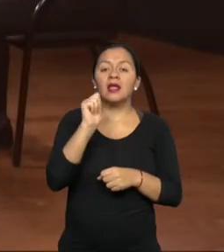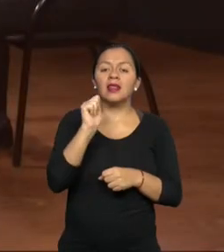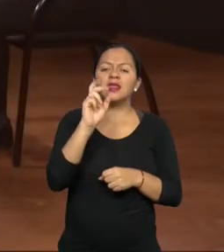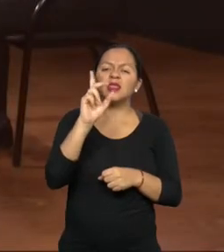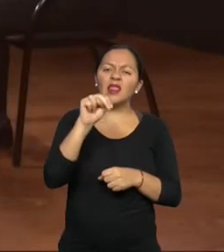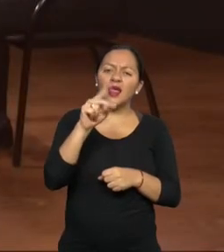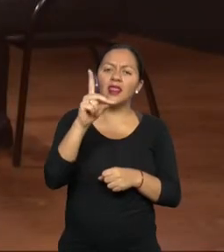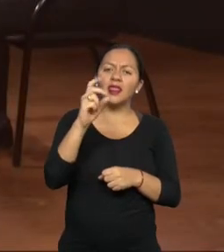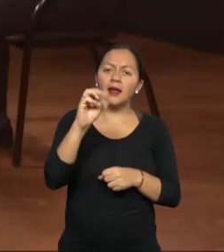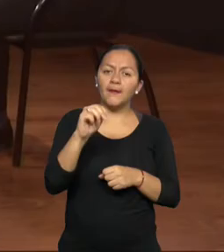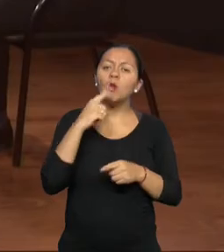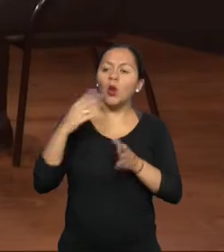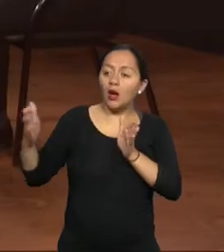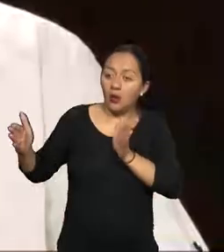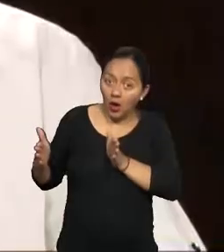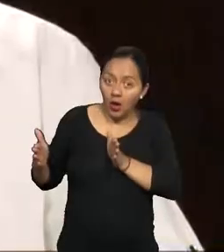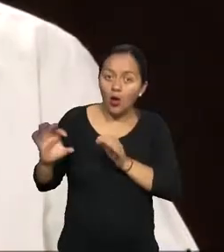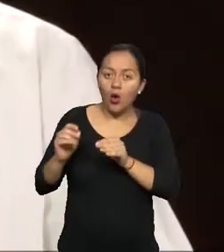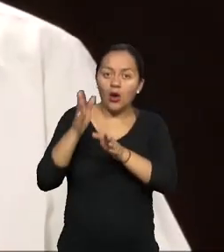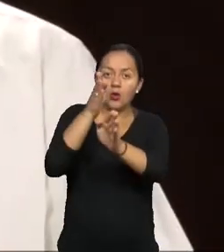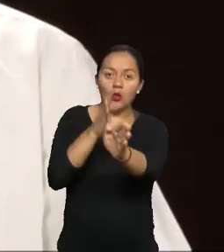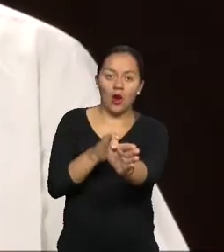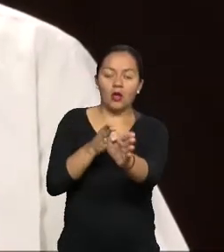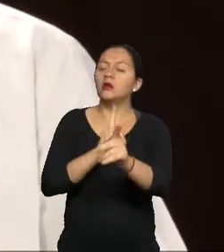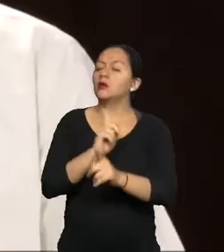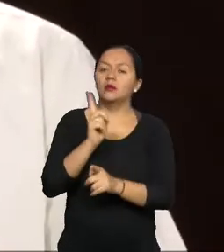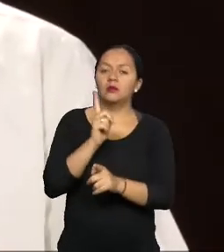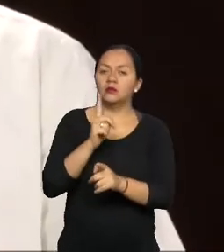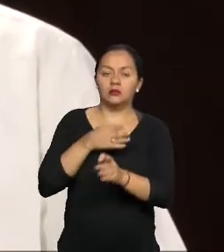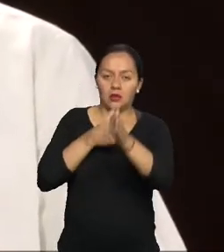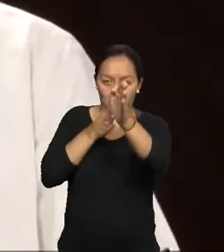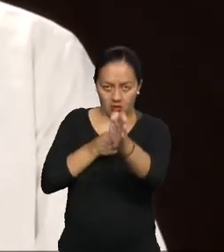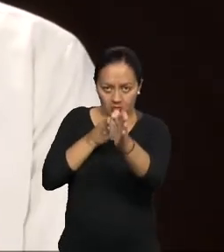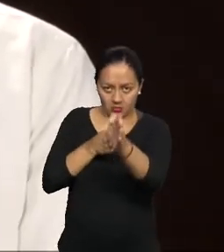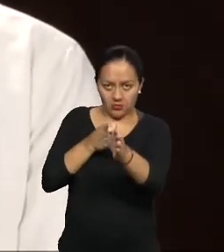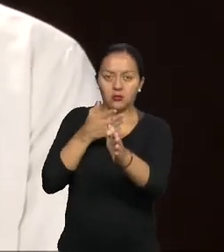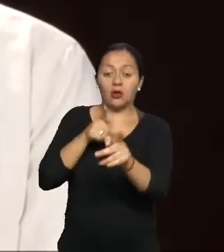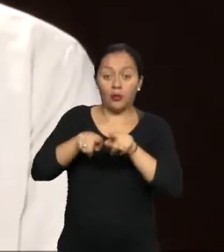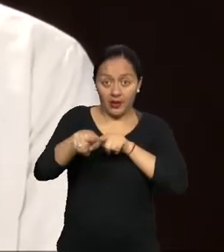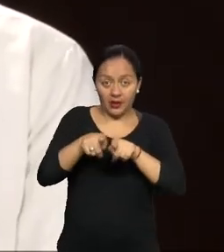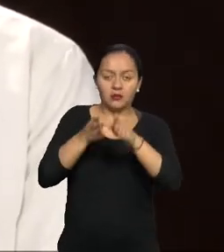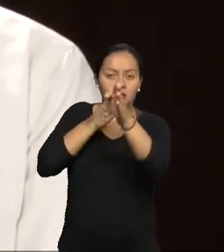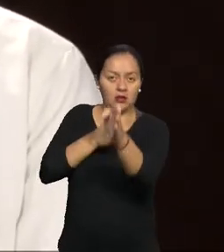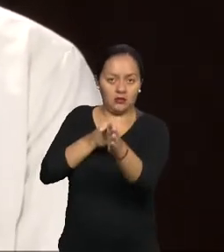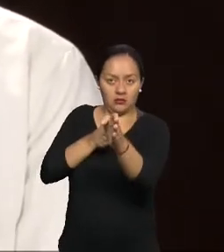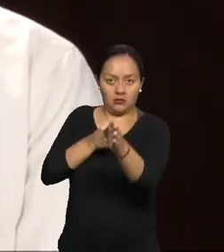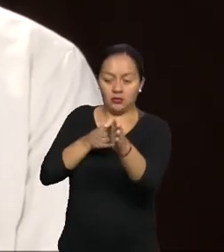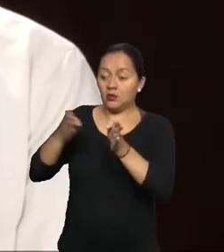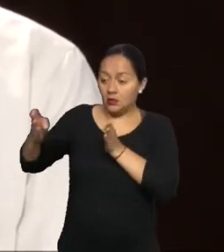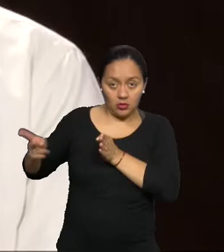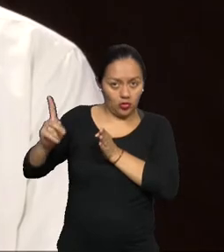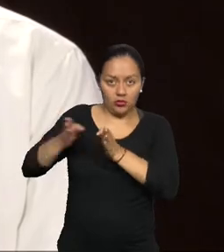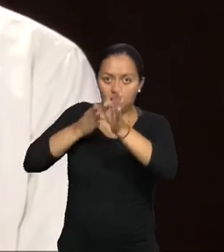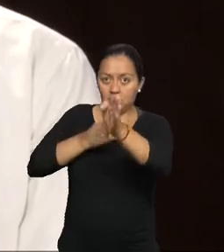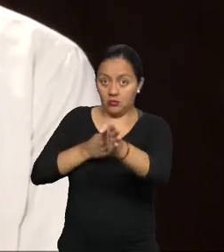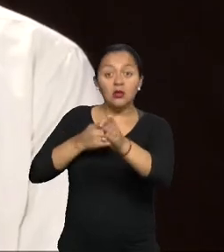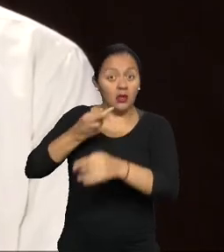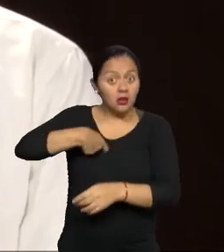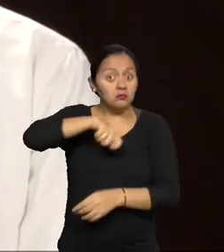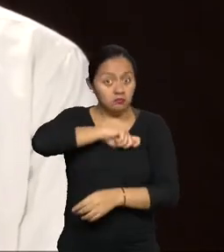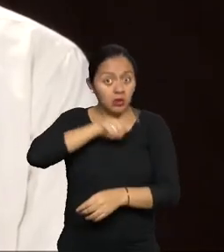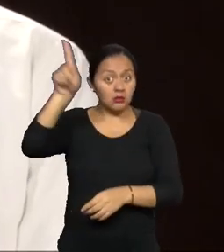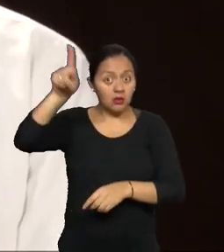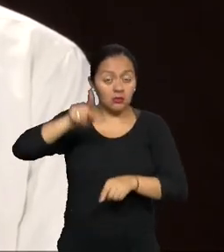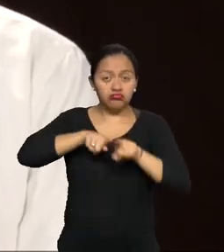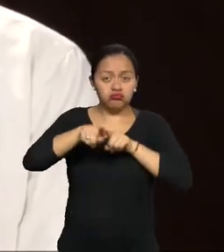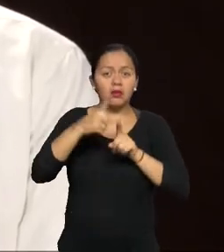atrás de la reconocida? La tándem es así. No, ok, una Perfecto. Ese es el tándem. España tiene competencias ya hace